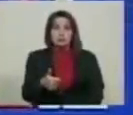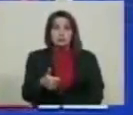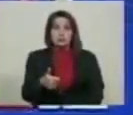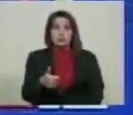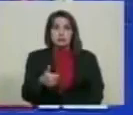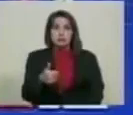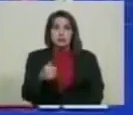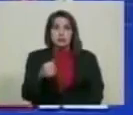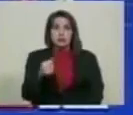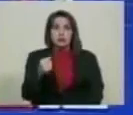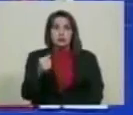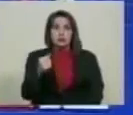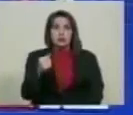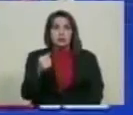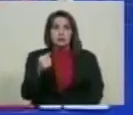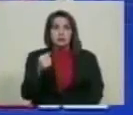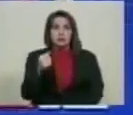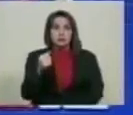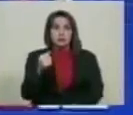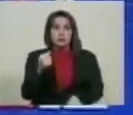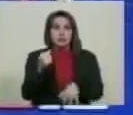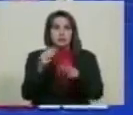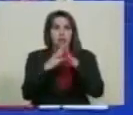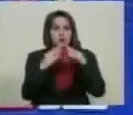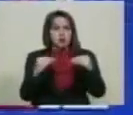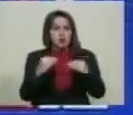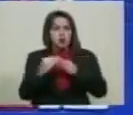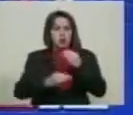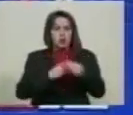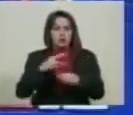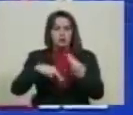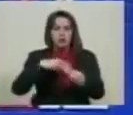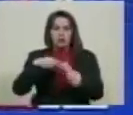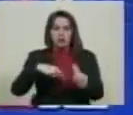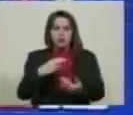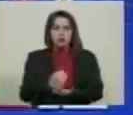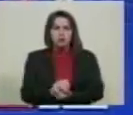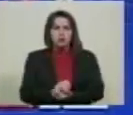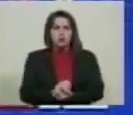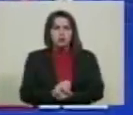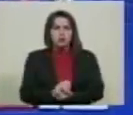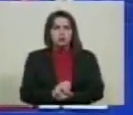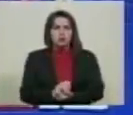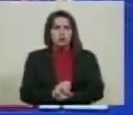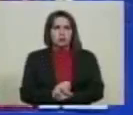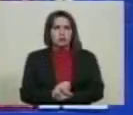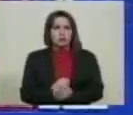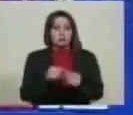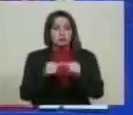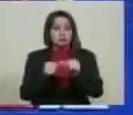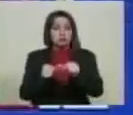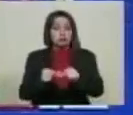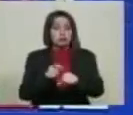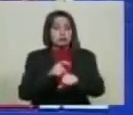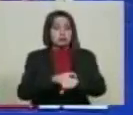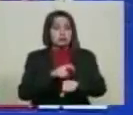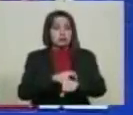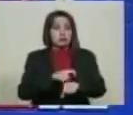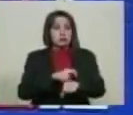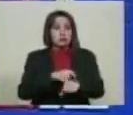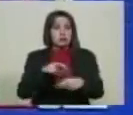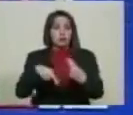la capacidad construida en 20 años de revolución, nos coloca en una situación de una